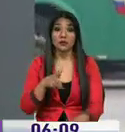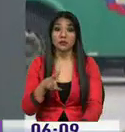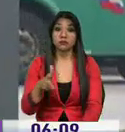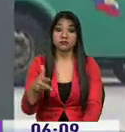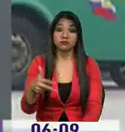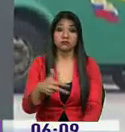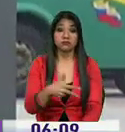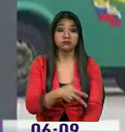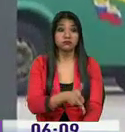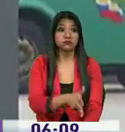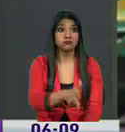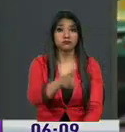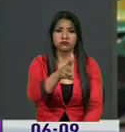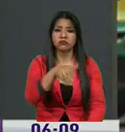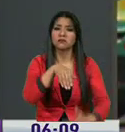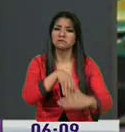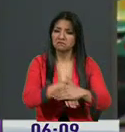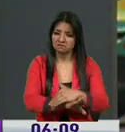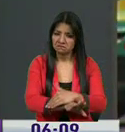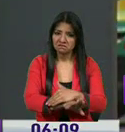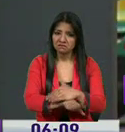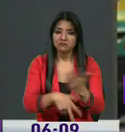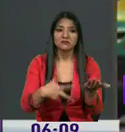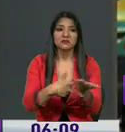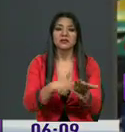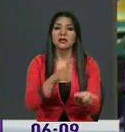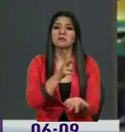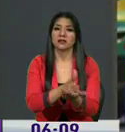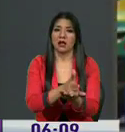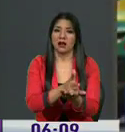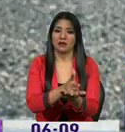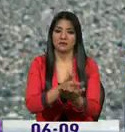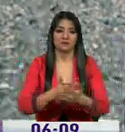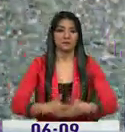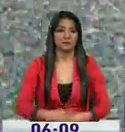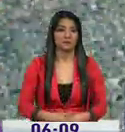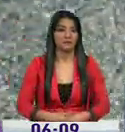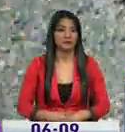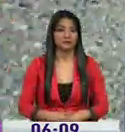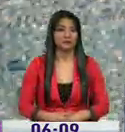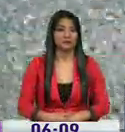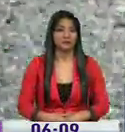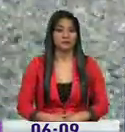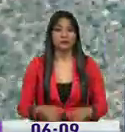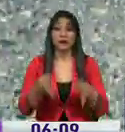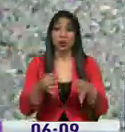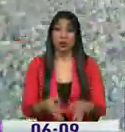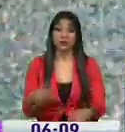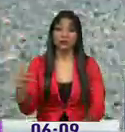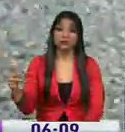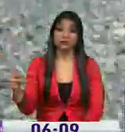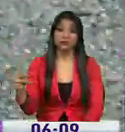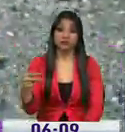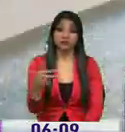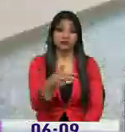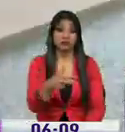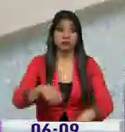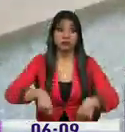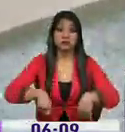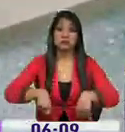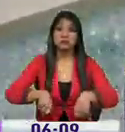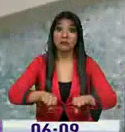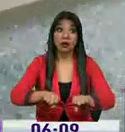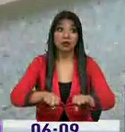hacia los interiores del terminal terrestre de Pascuales. Al ingresar, al parecer una moto viene en